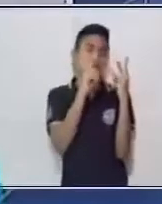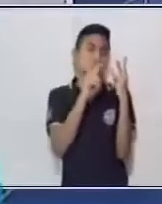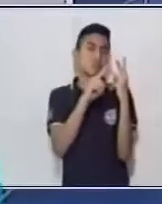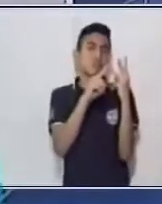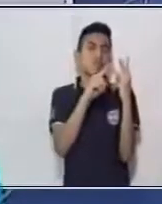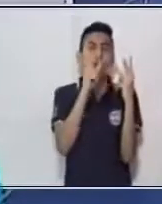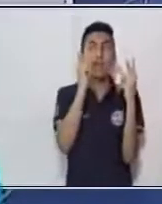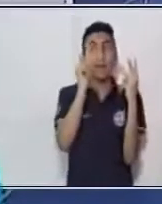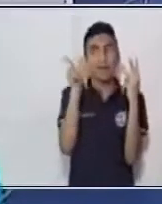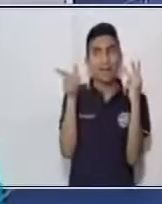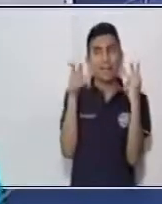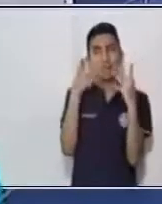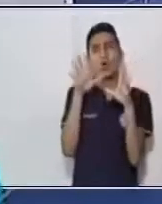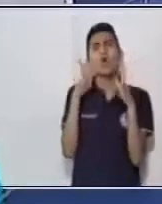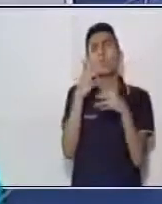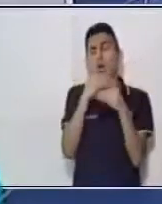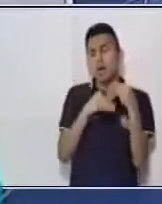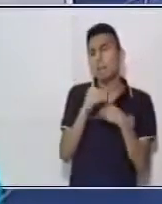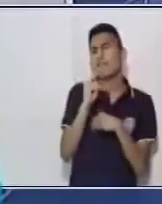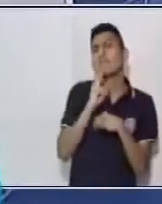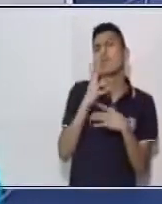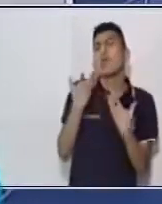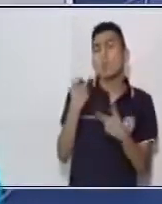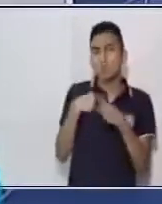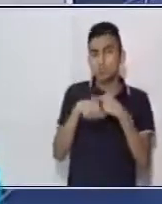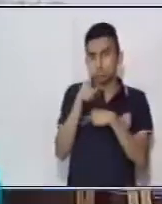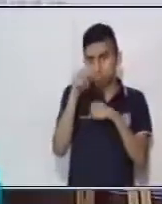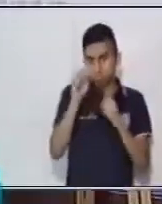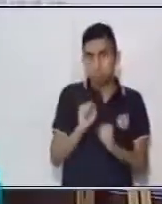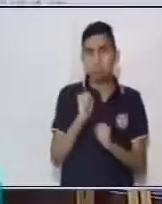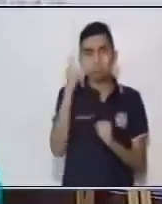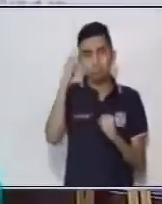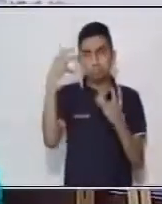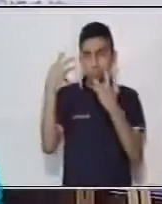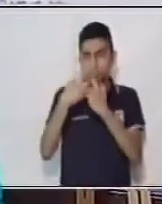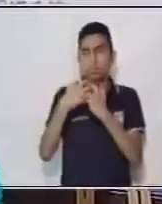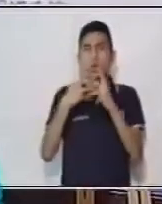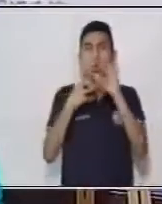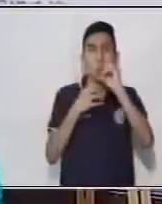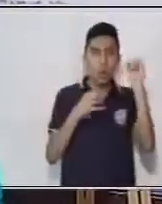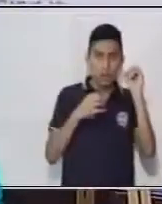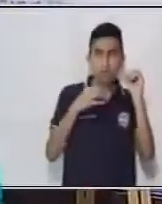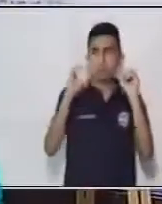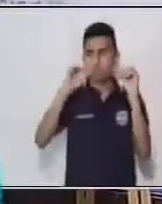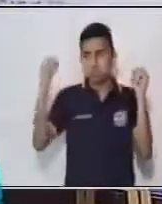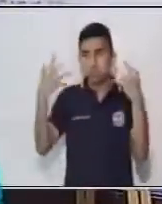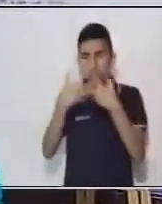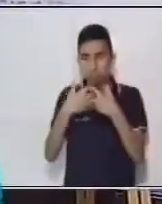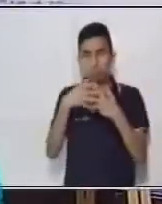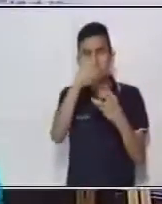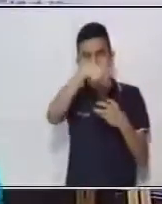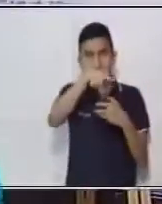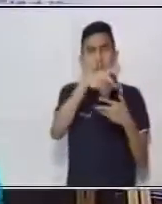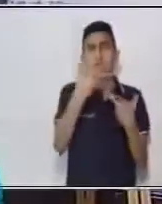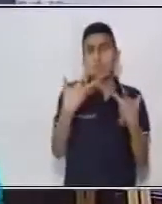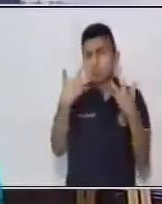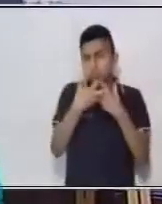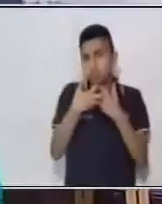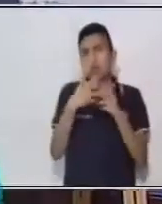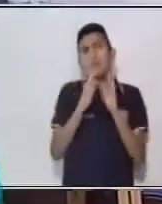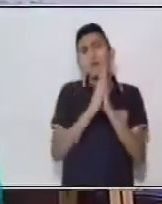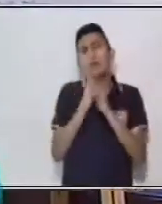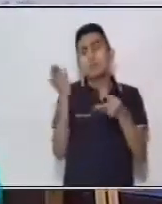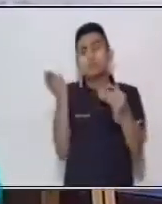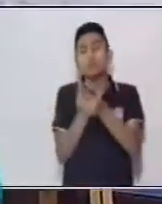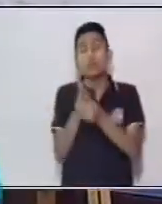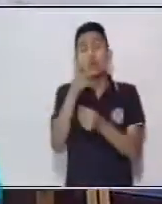¿Cómo cambiarían los verbos para que coincidan con la forma ustedes? Ten presente de